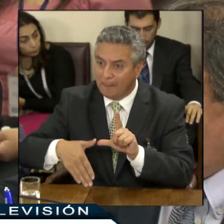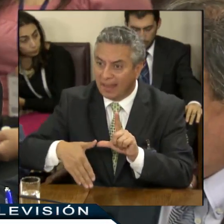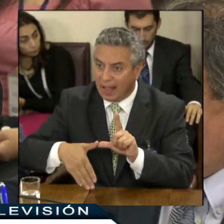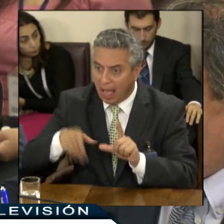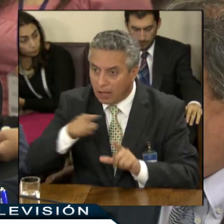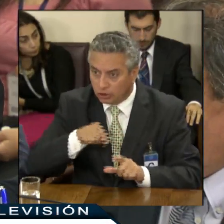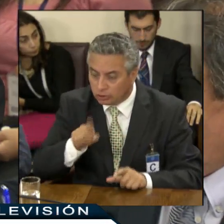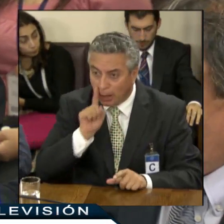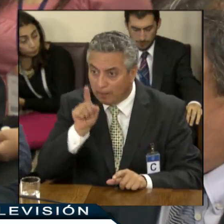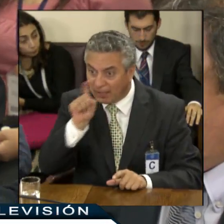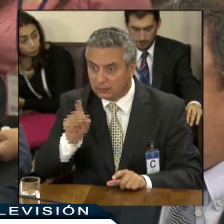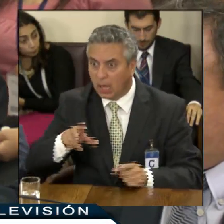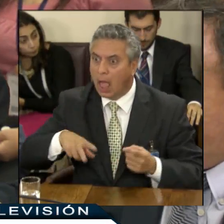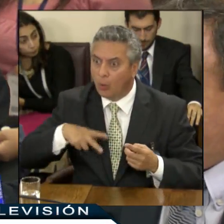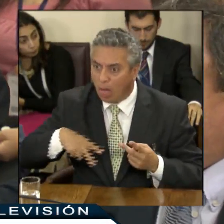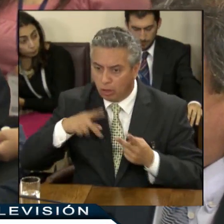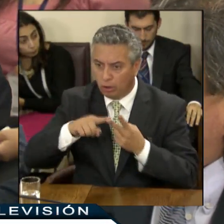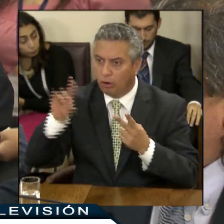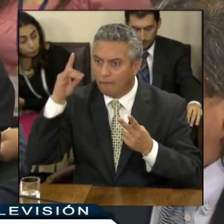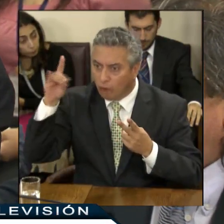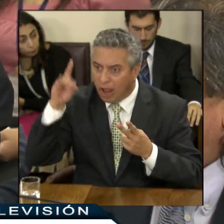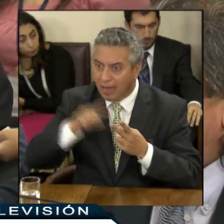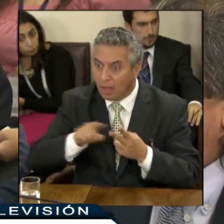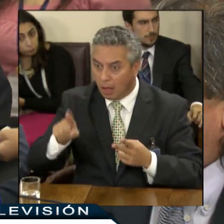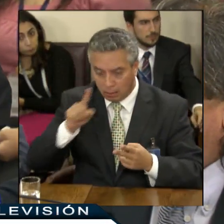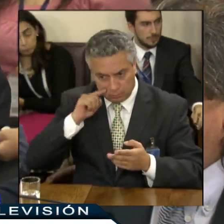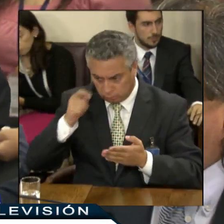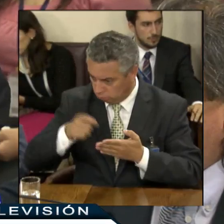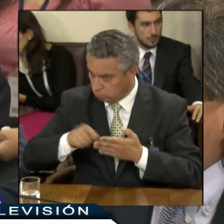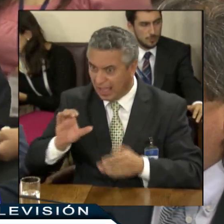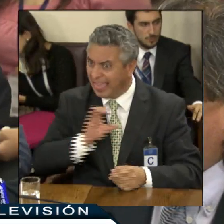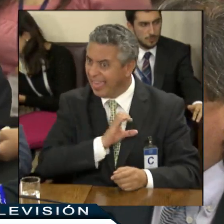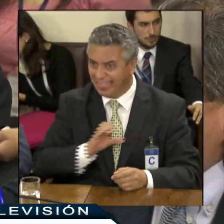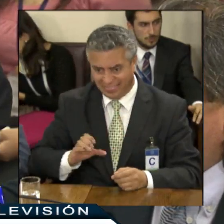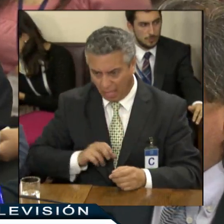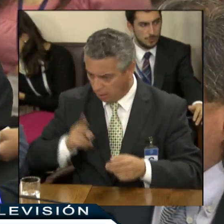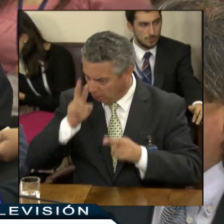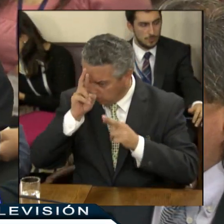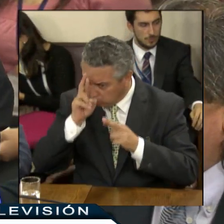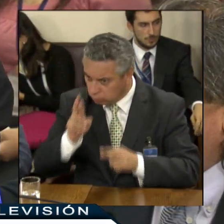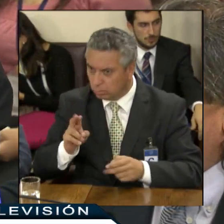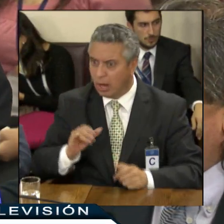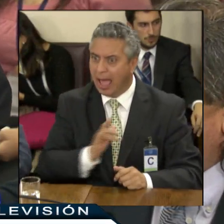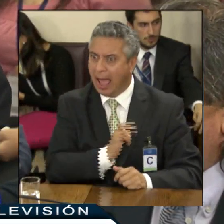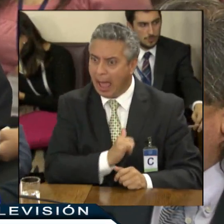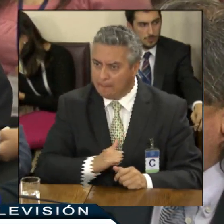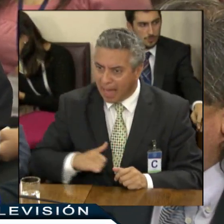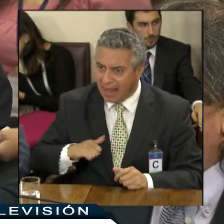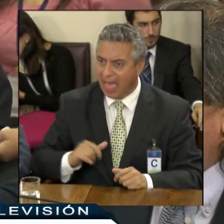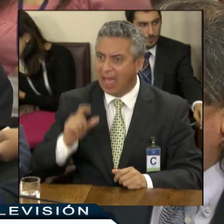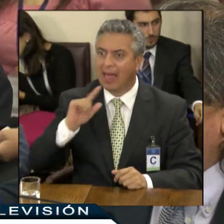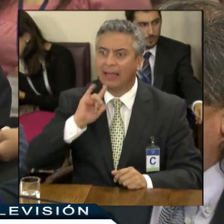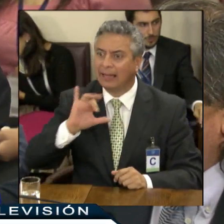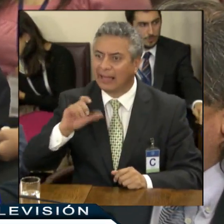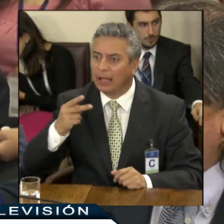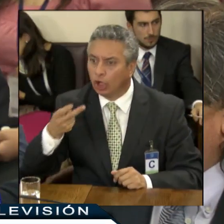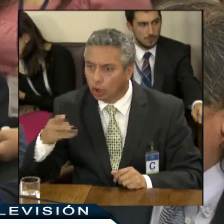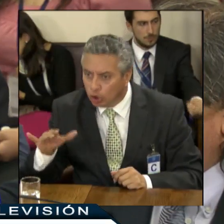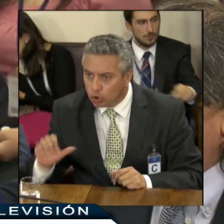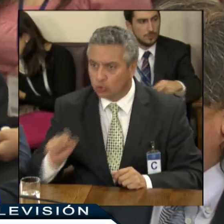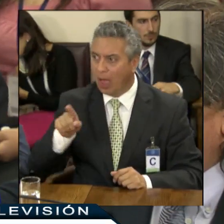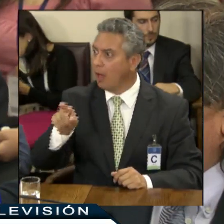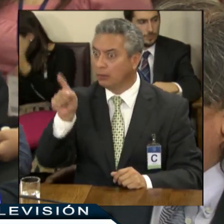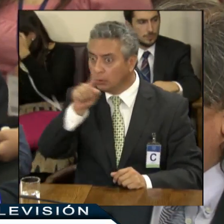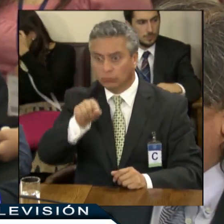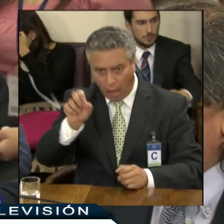que Ecuador Bolivia tienen reconocido por el estado el aymará el quechua el Castellano en Bolivia en Ecuador en varios países